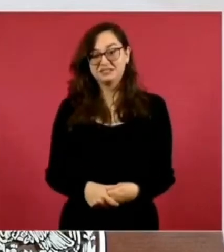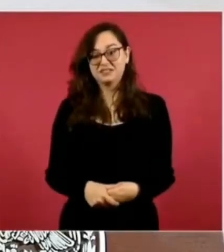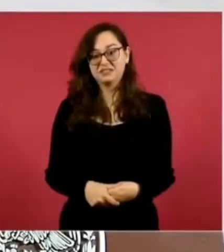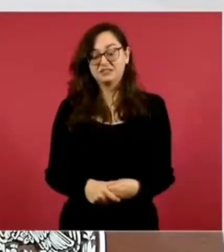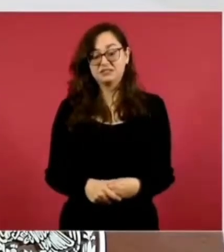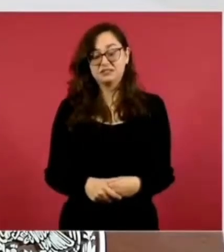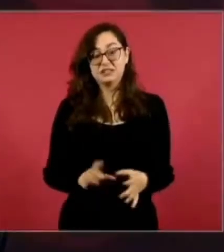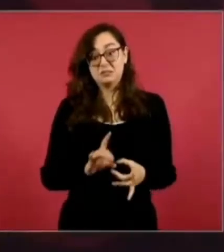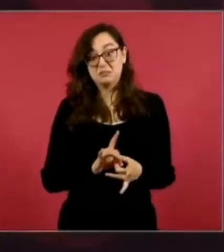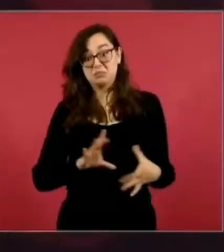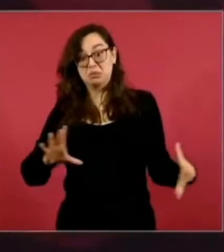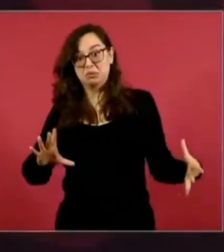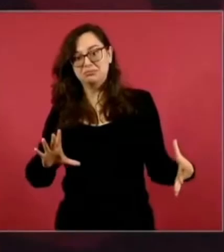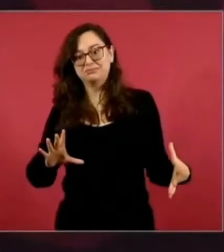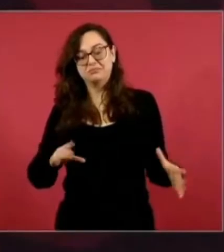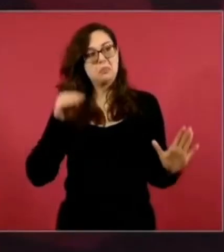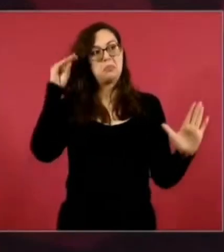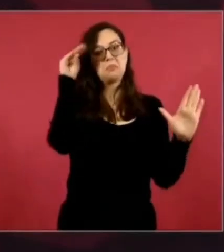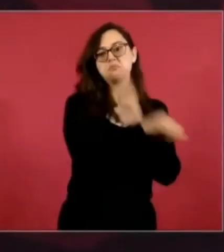romperla.